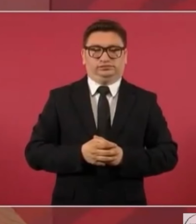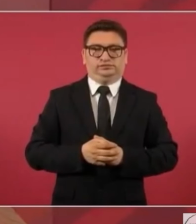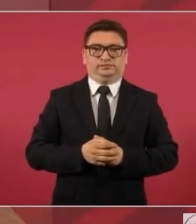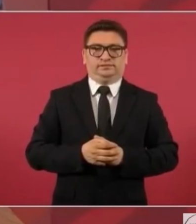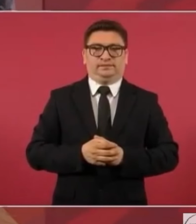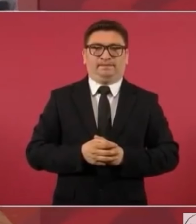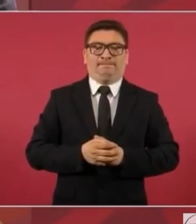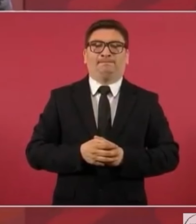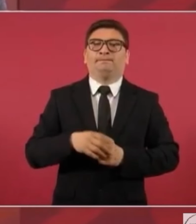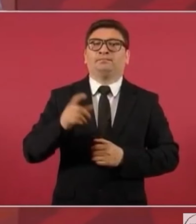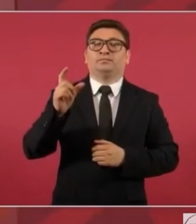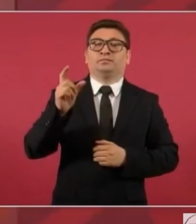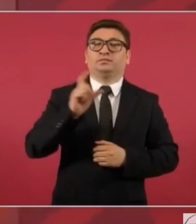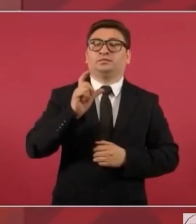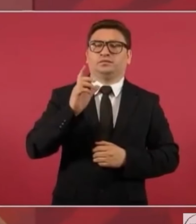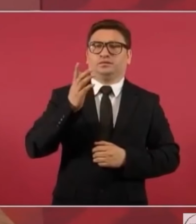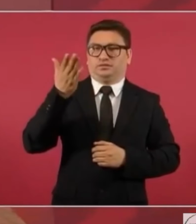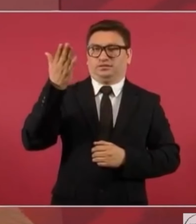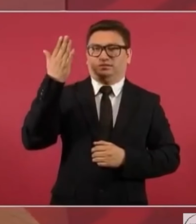Cuando se llevó a cabo